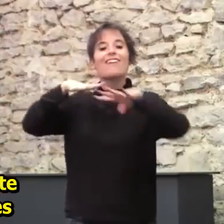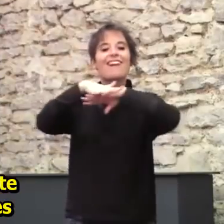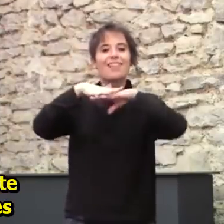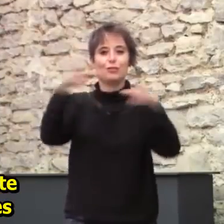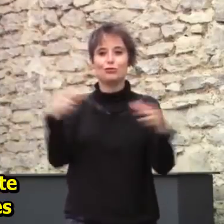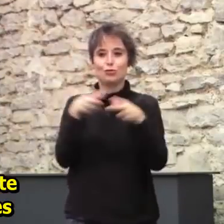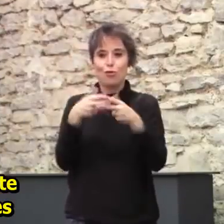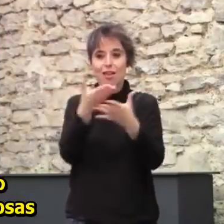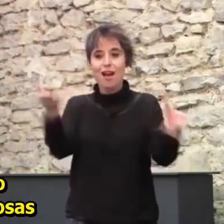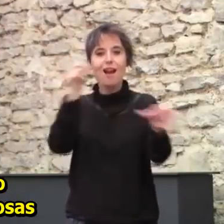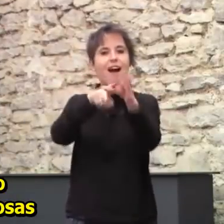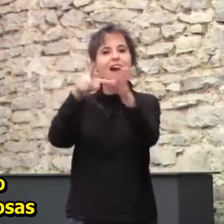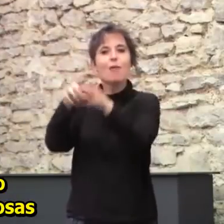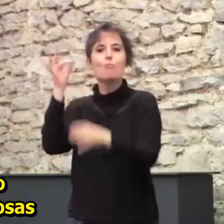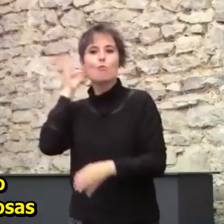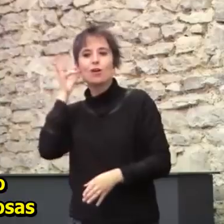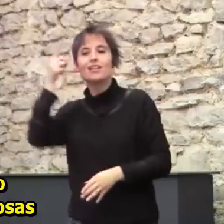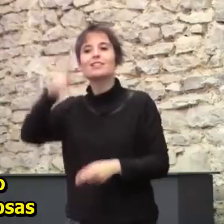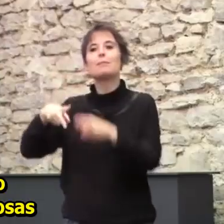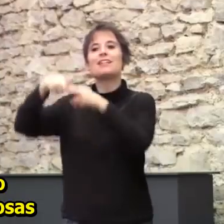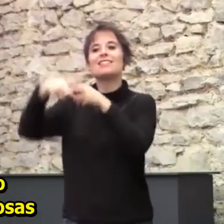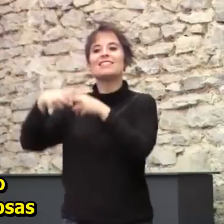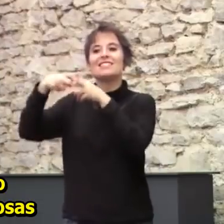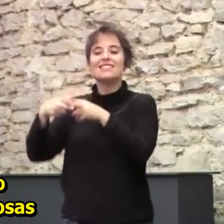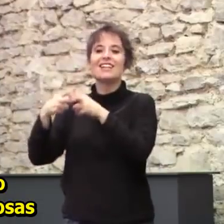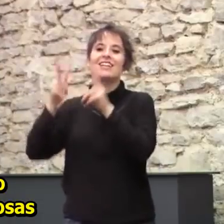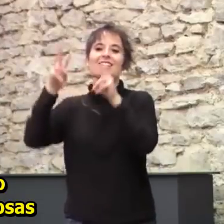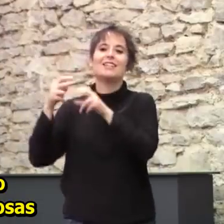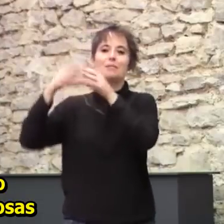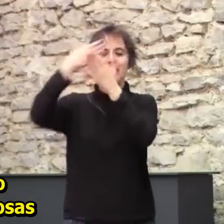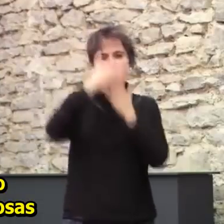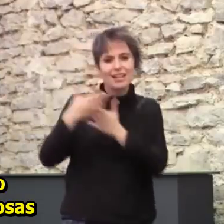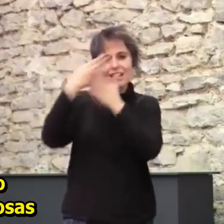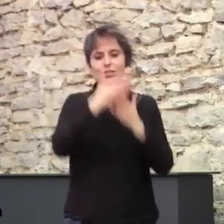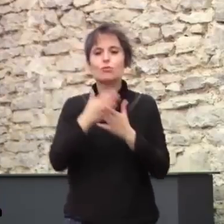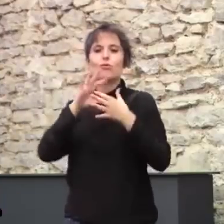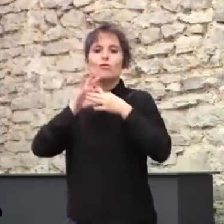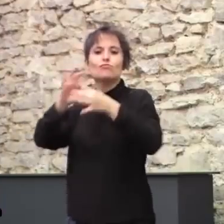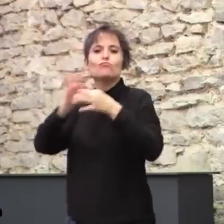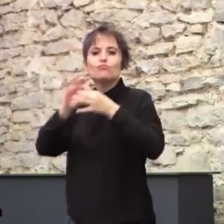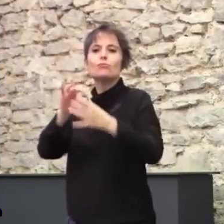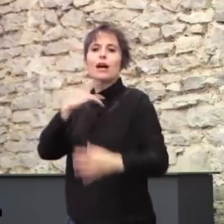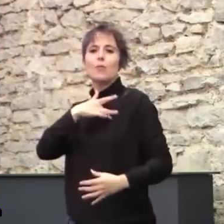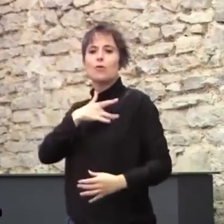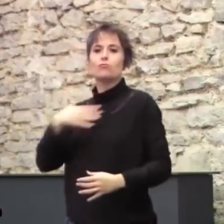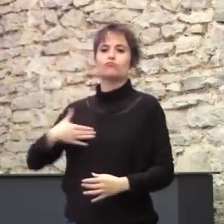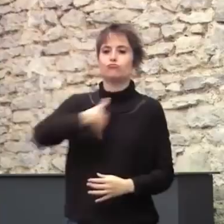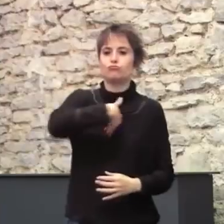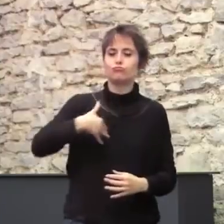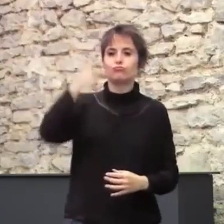social de mujeres y es un taller permanente en torno a los estudios de las relaciones amorosas desde una perspectiva de